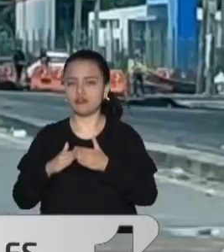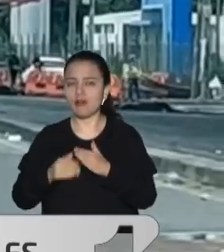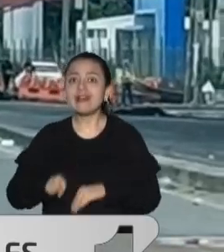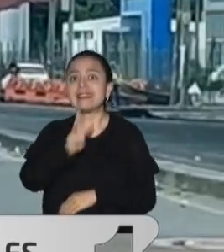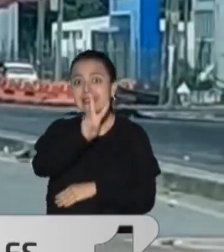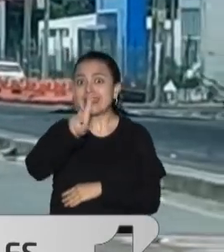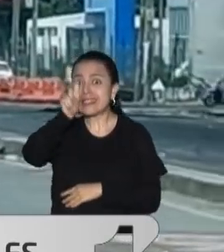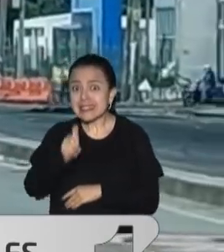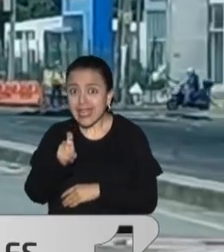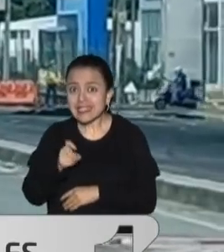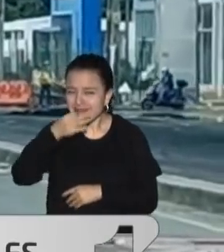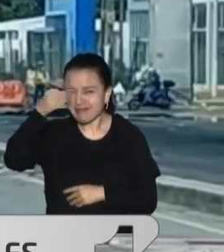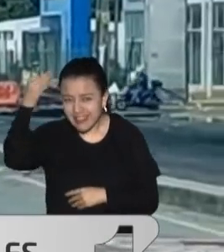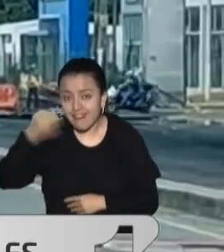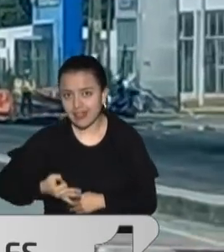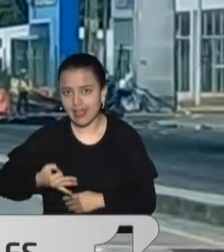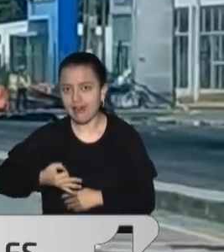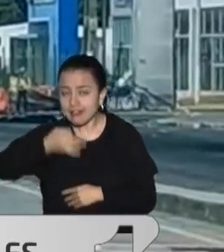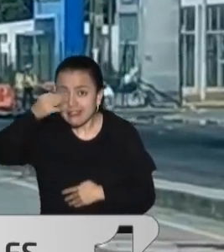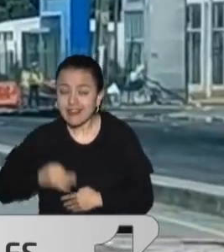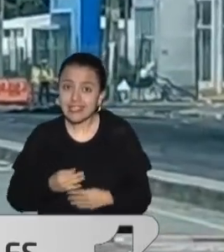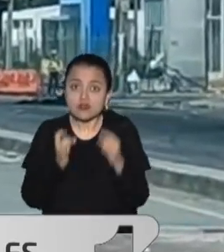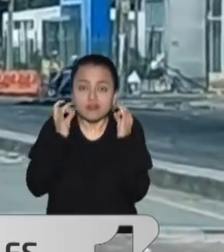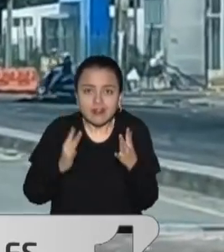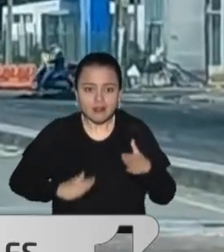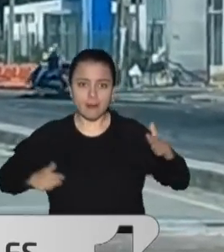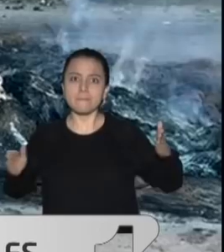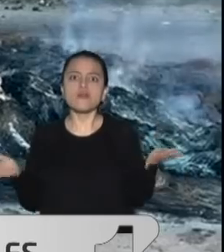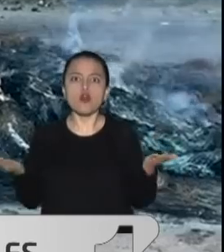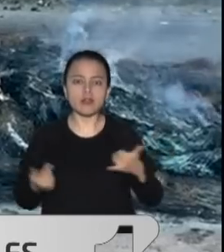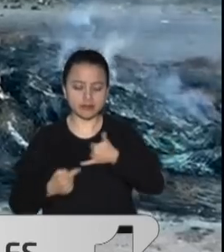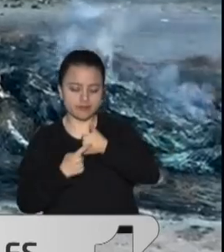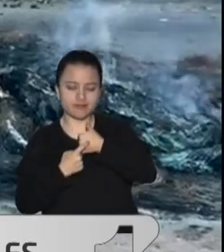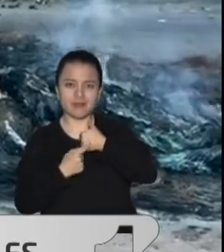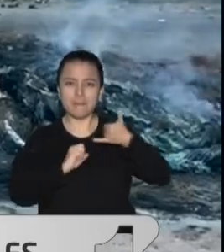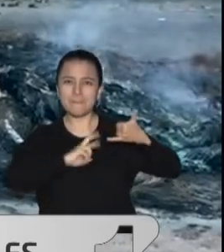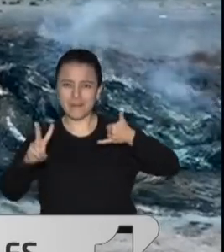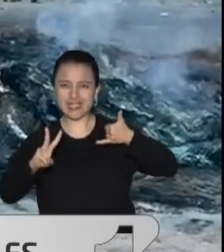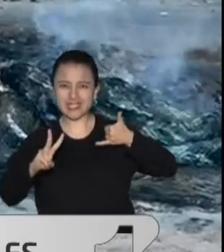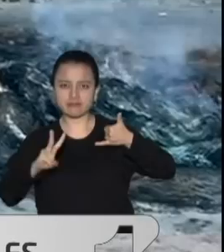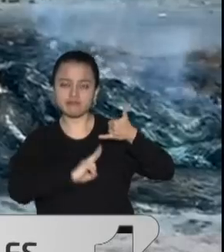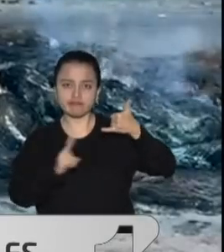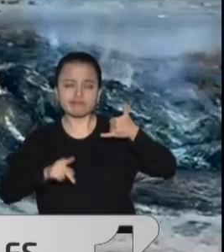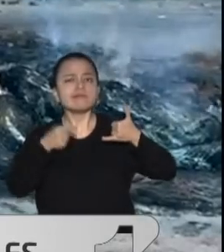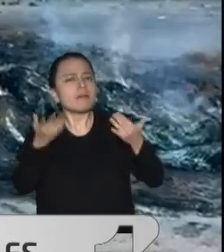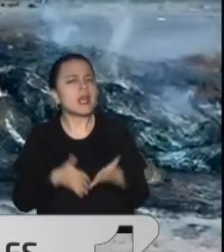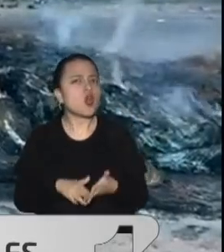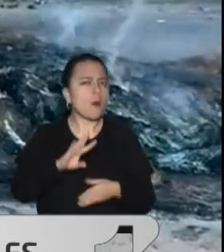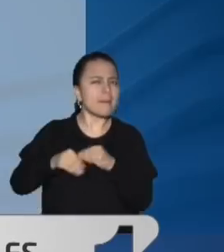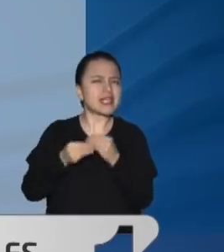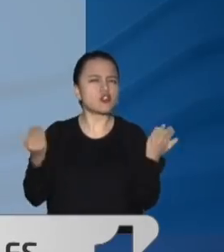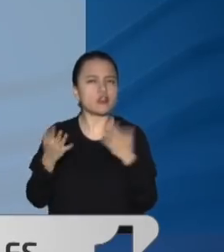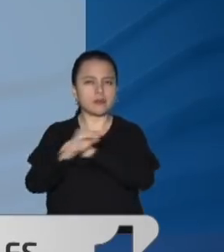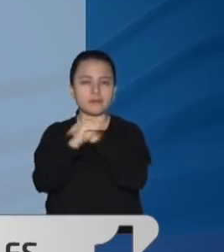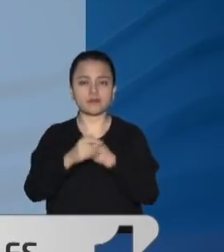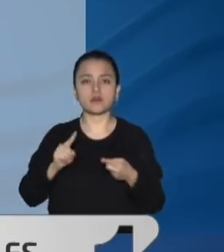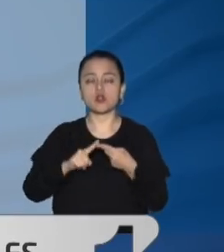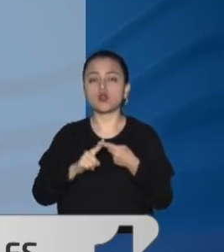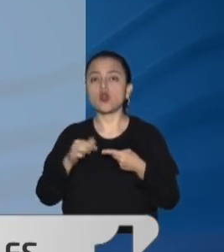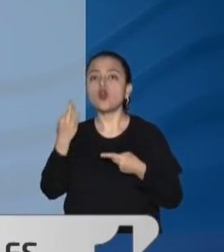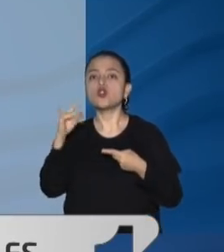36 los que realmente preocupan. La gran parte está en el Valle del Cauca y quisiera decirle cuáles son las vías.